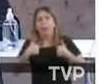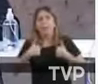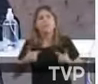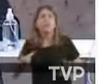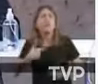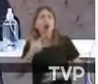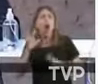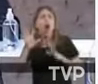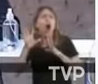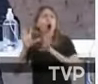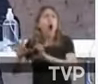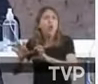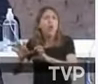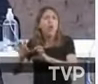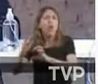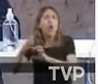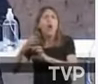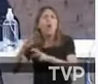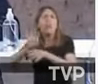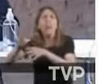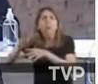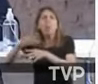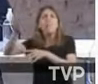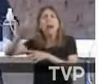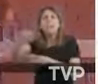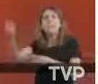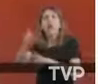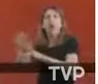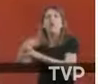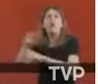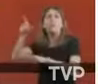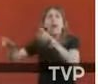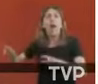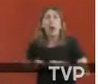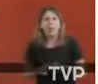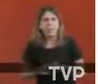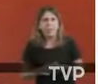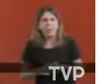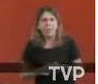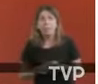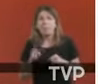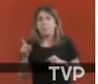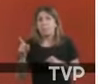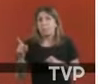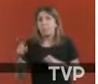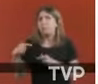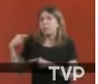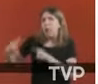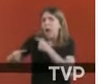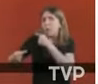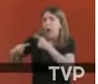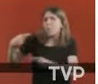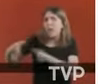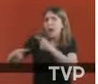odio más la deuda que a los españoles. Odio más la deuda que a los españoles. Esto fue generando lo que se conoce